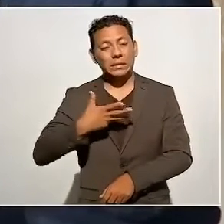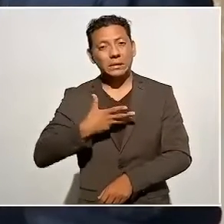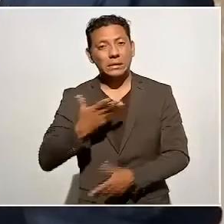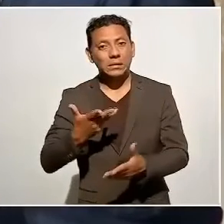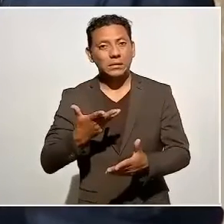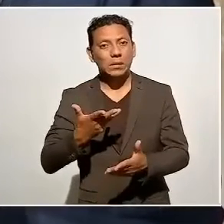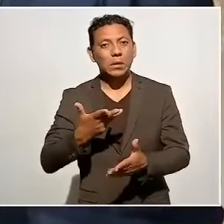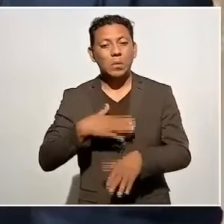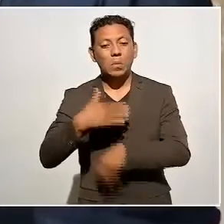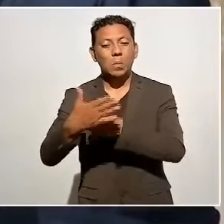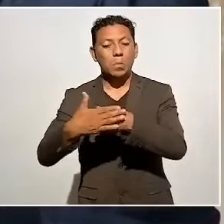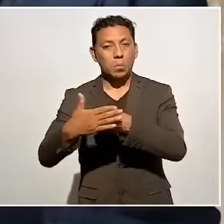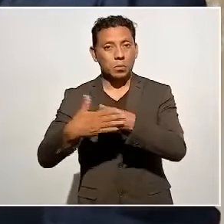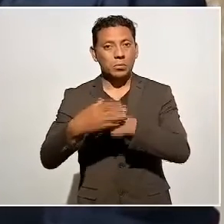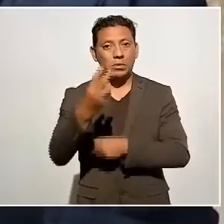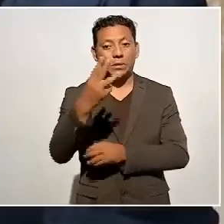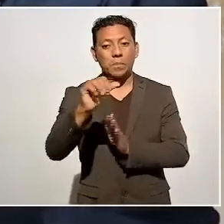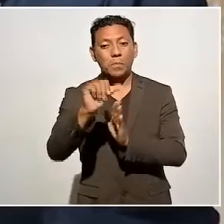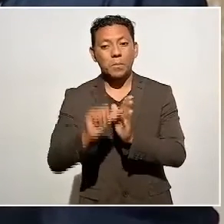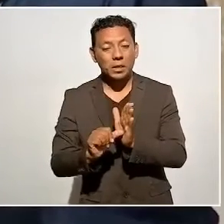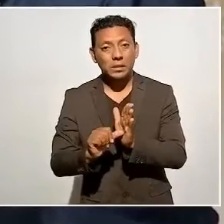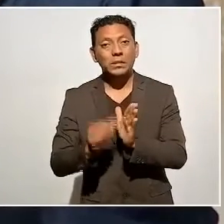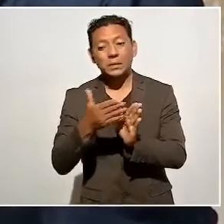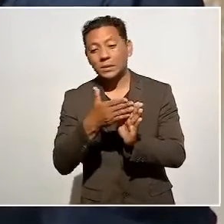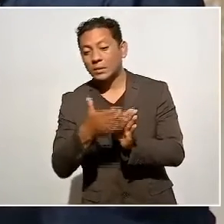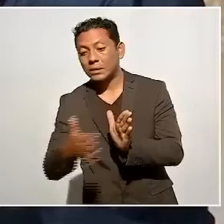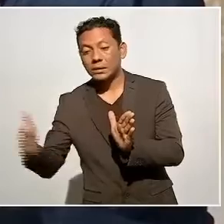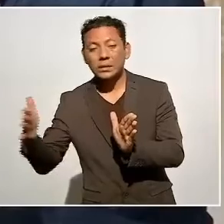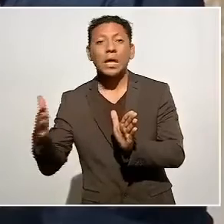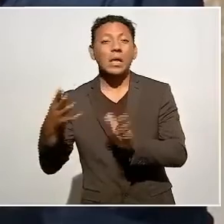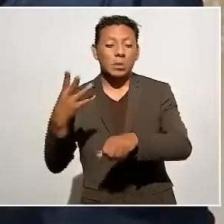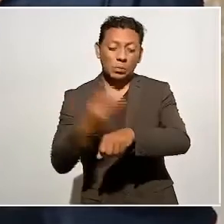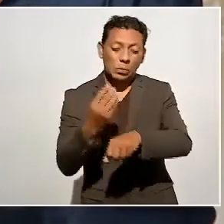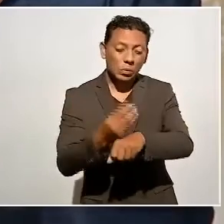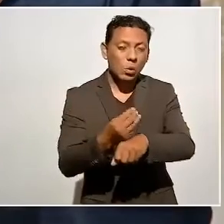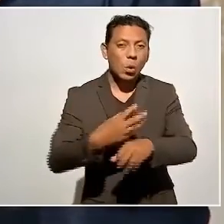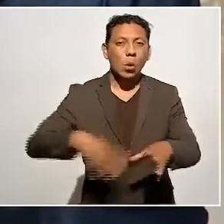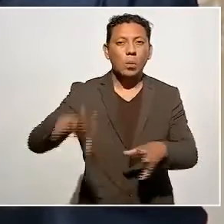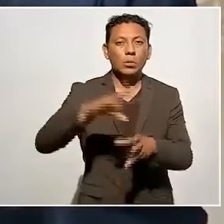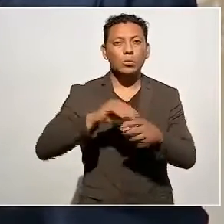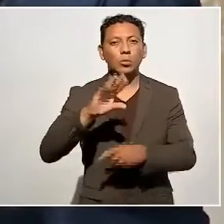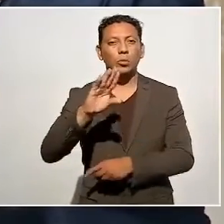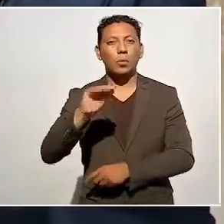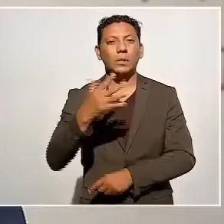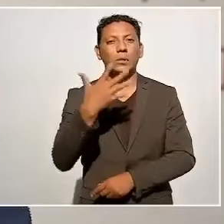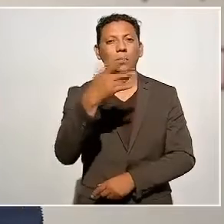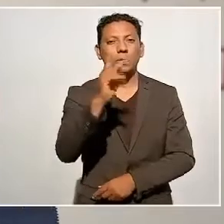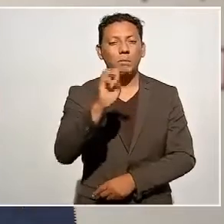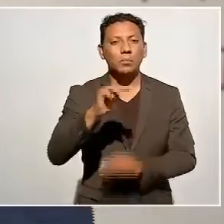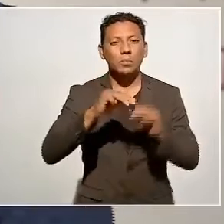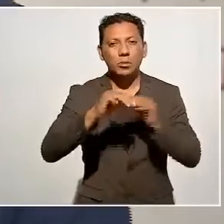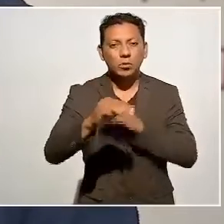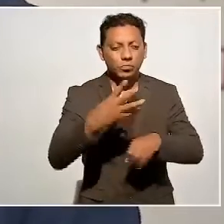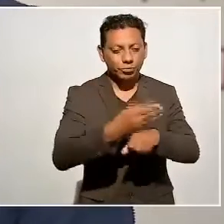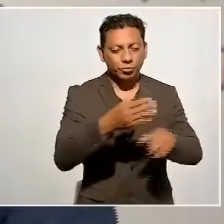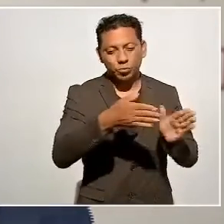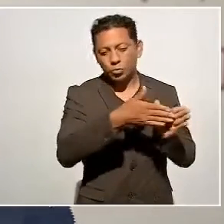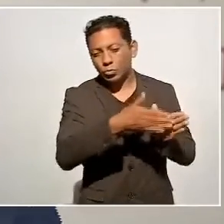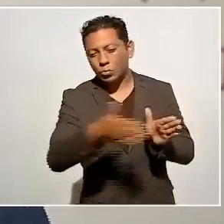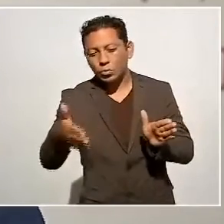Para el próximo trimestre los trabajos tienen que continuar a buen ritmo y alcanzar un total de 95 kilómetros en obras de